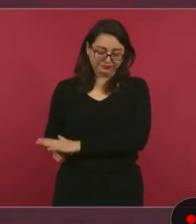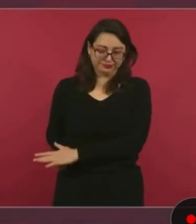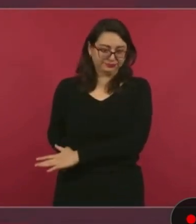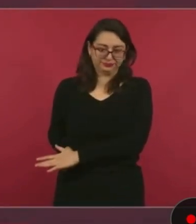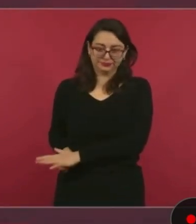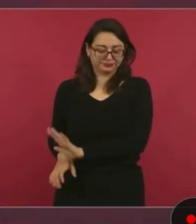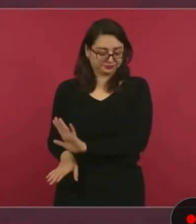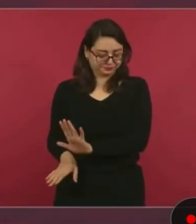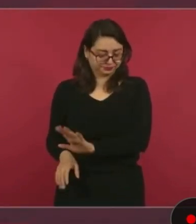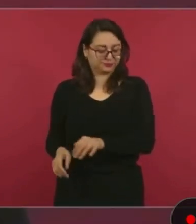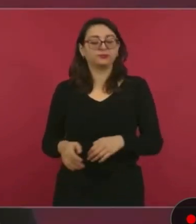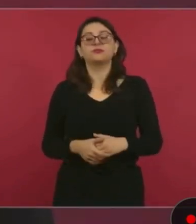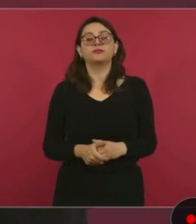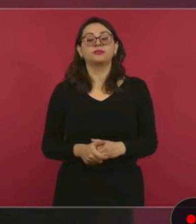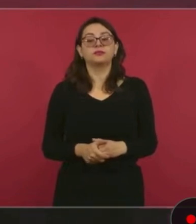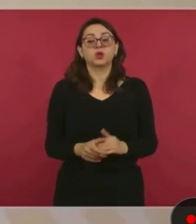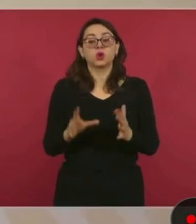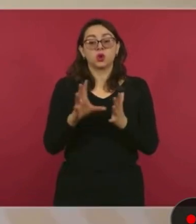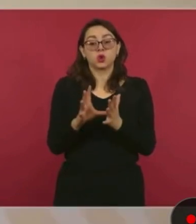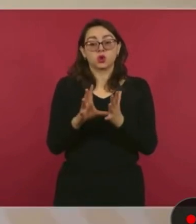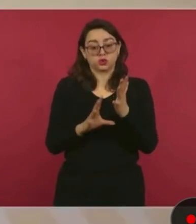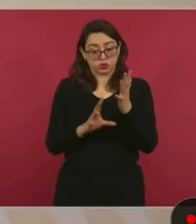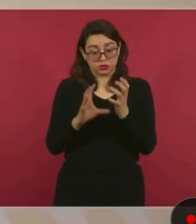No es posible que la Constitución